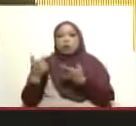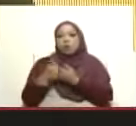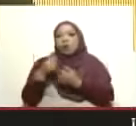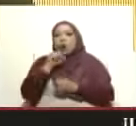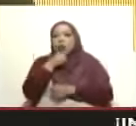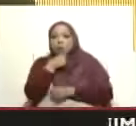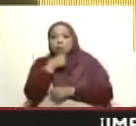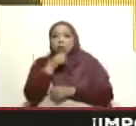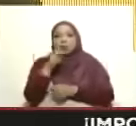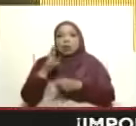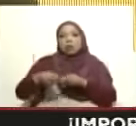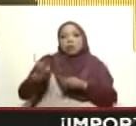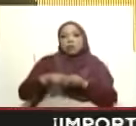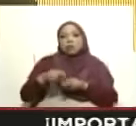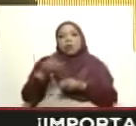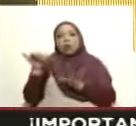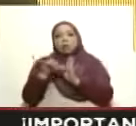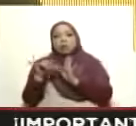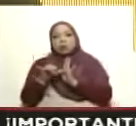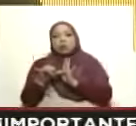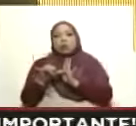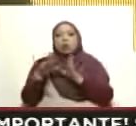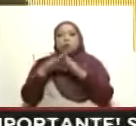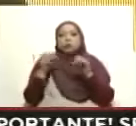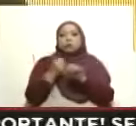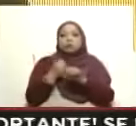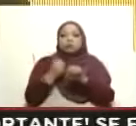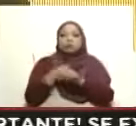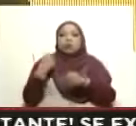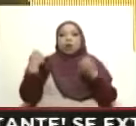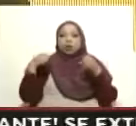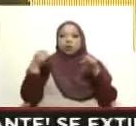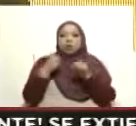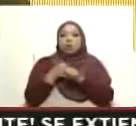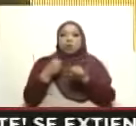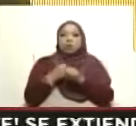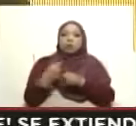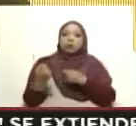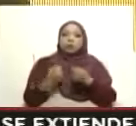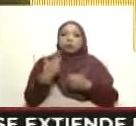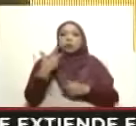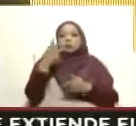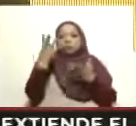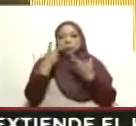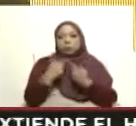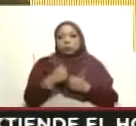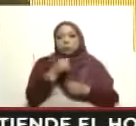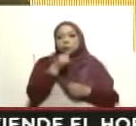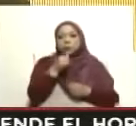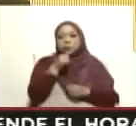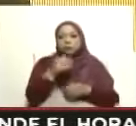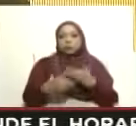abuelo Al amigo al vecino a la vecina y sin preguntar cuál es